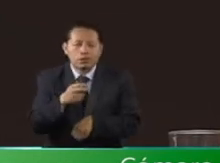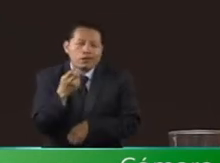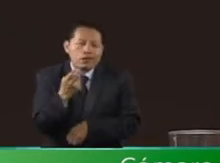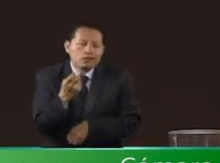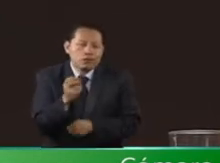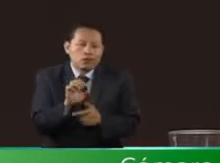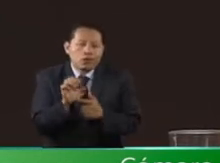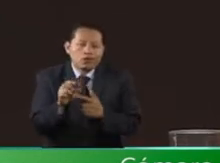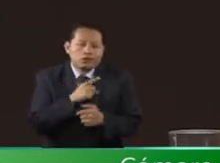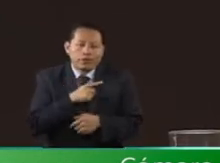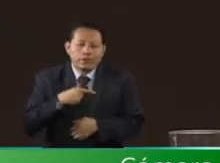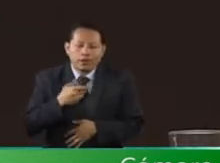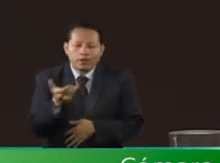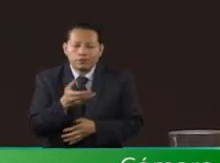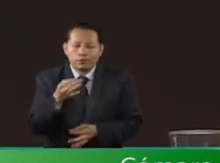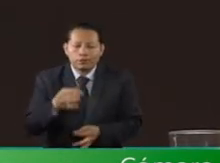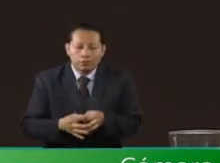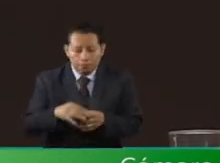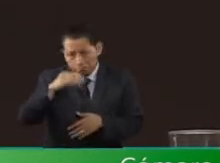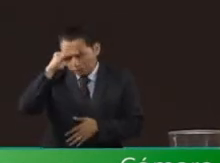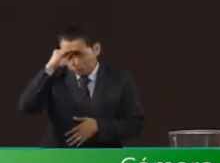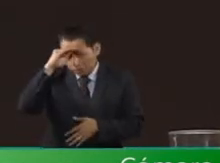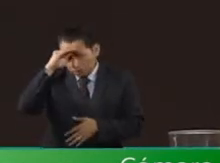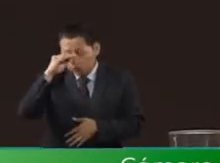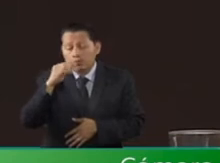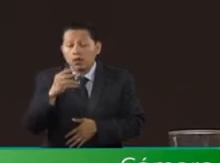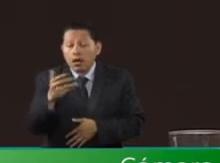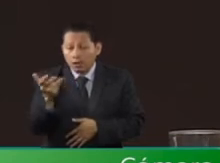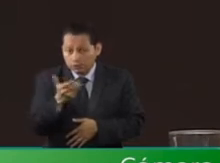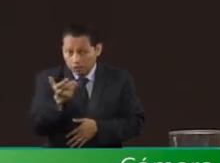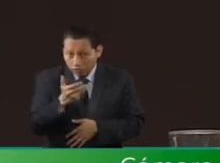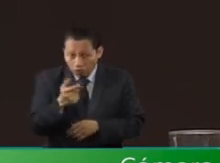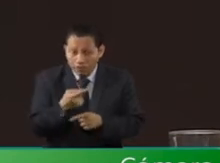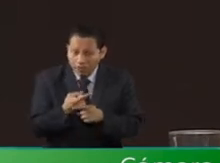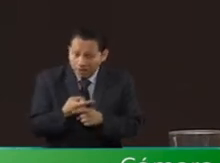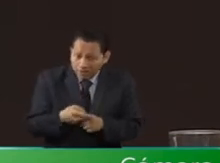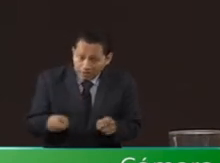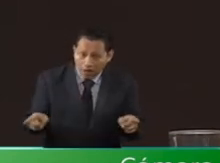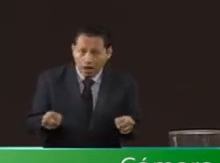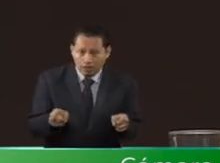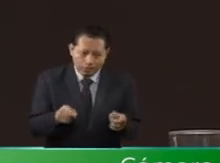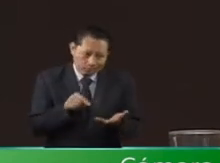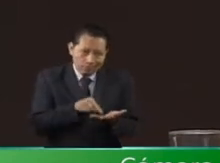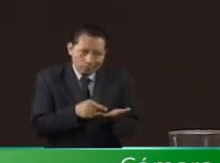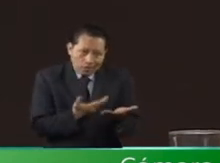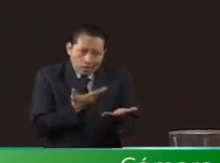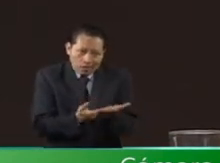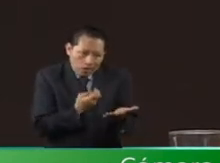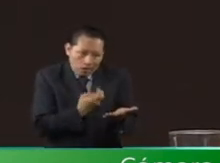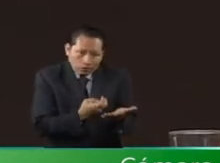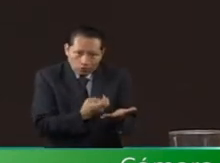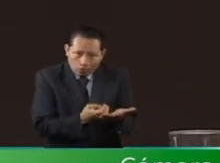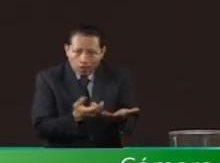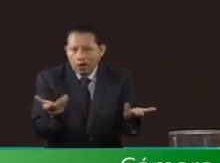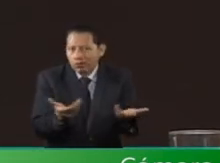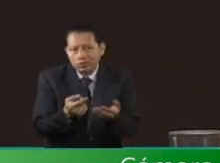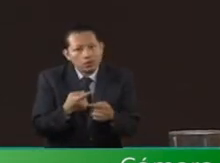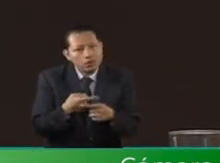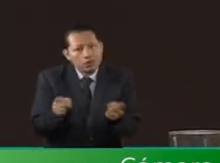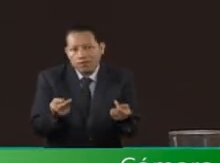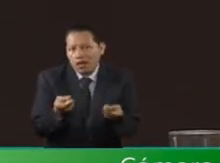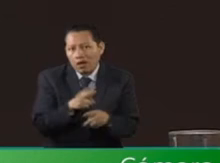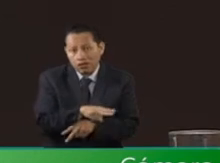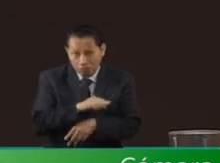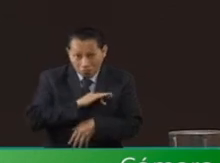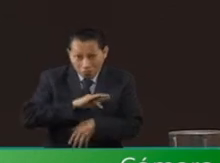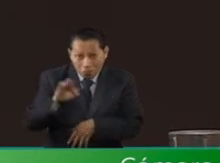pasemos pensemos que haciendo lo que haciendo todo lo contrario como lo plantea esta reforma llegaremos a la meta